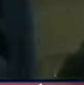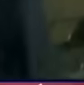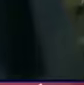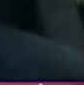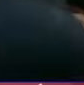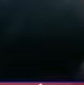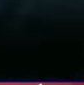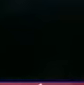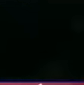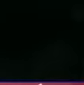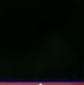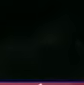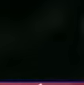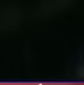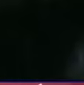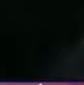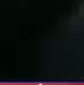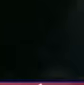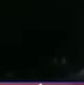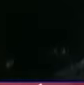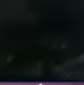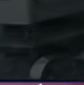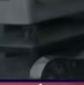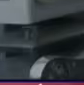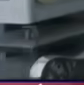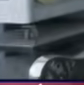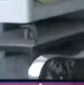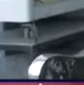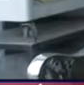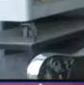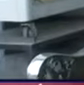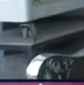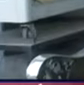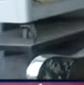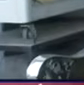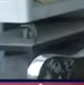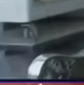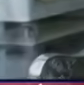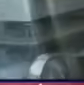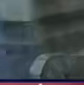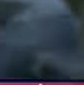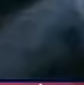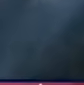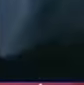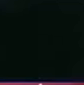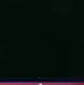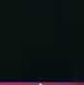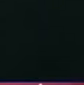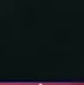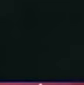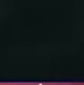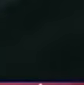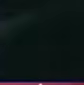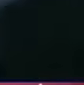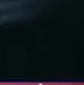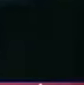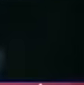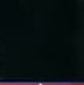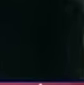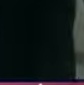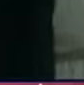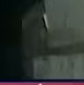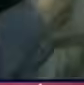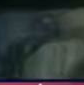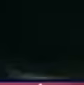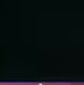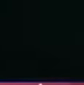armando diferentes tipos de trabajos. Más que nada aquí nos destacamos por hacer trabajos en fundición de aluminio, bronce y demás.